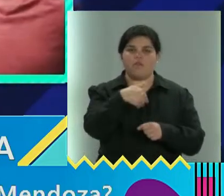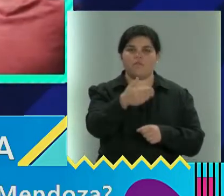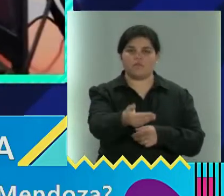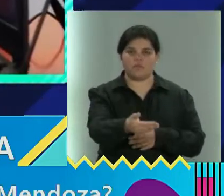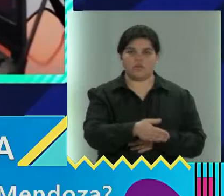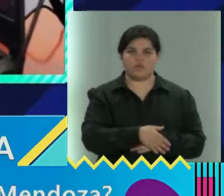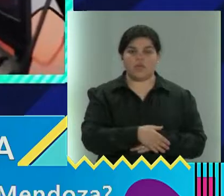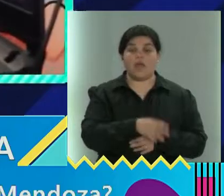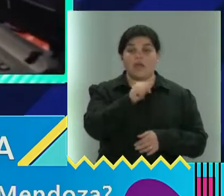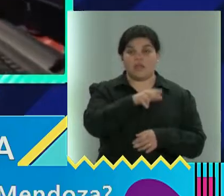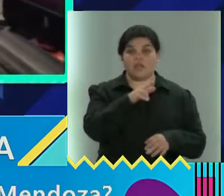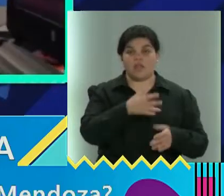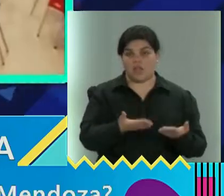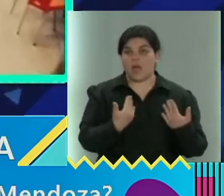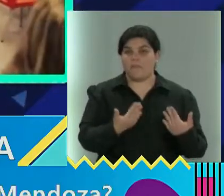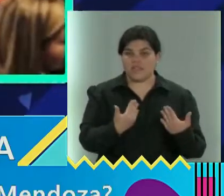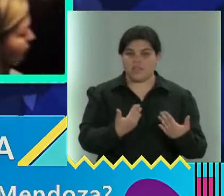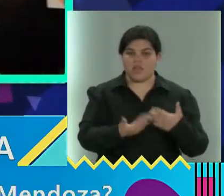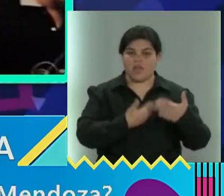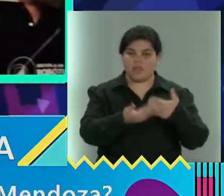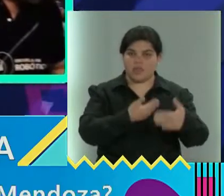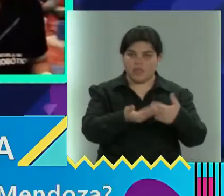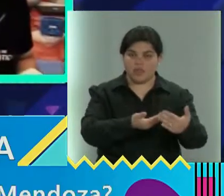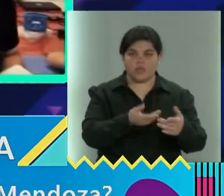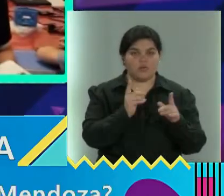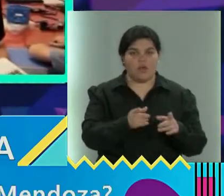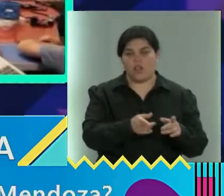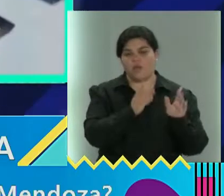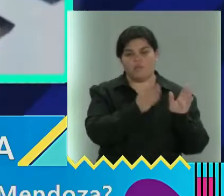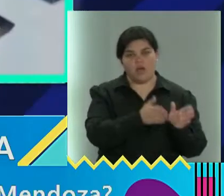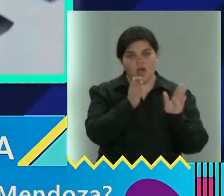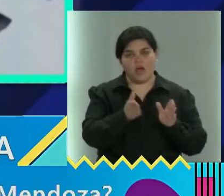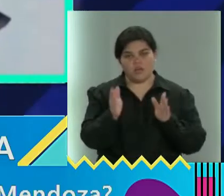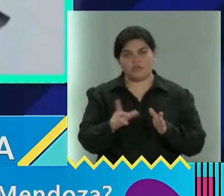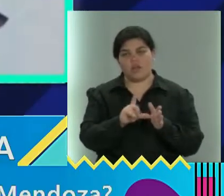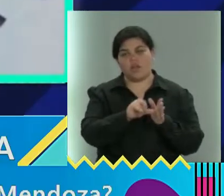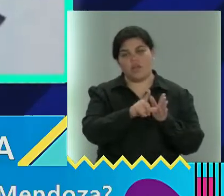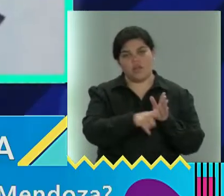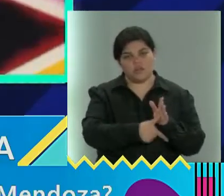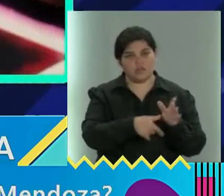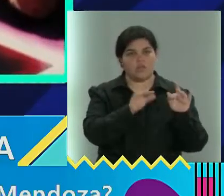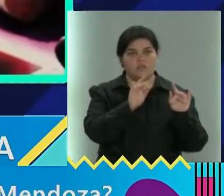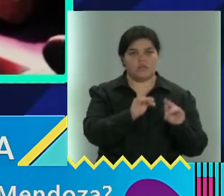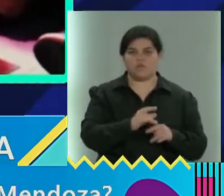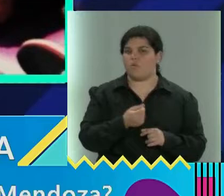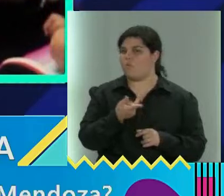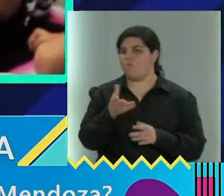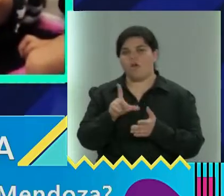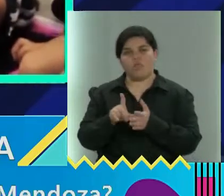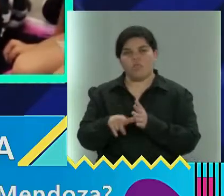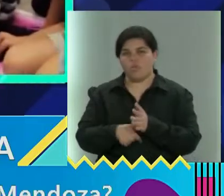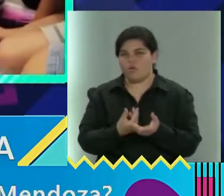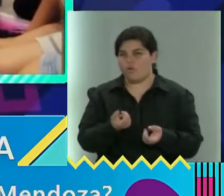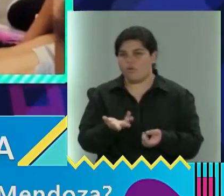estas capacidades, que esto es paulatino y como todo proceso educativo también es lento y complejo. ¿Lento cuánto? Y